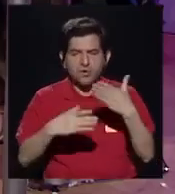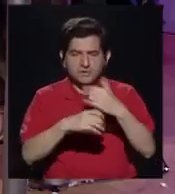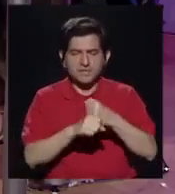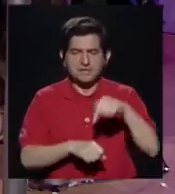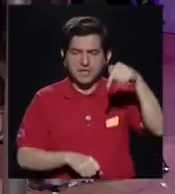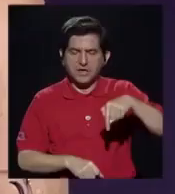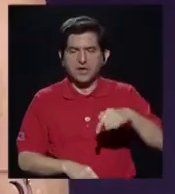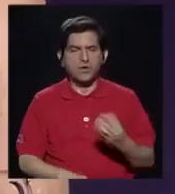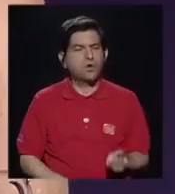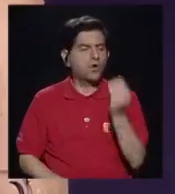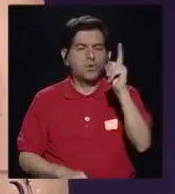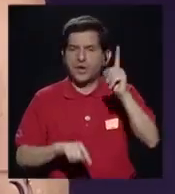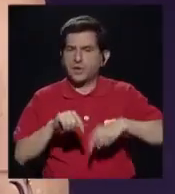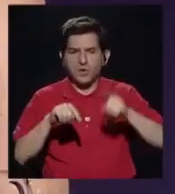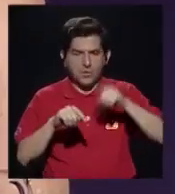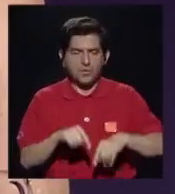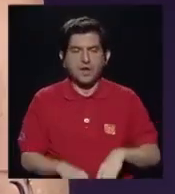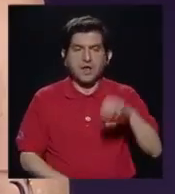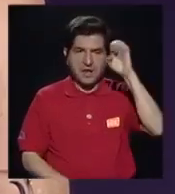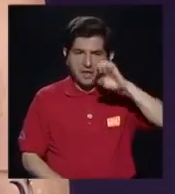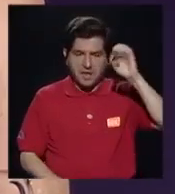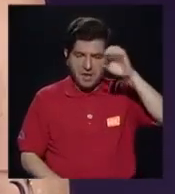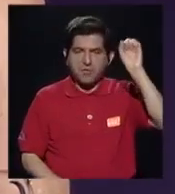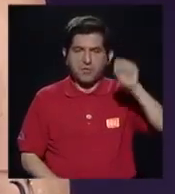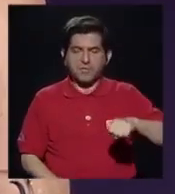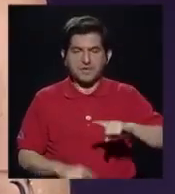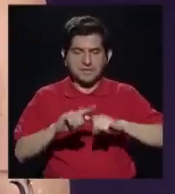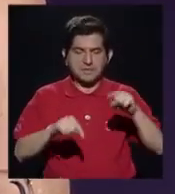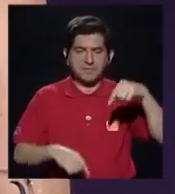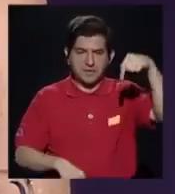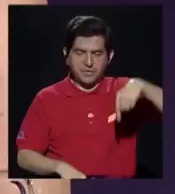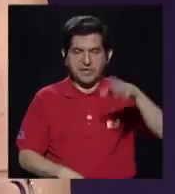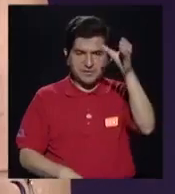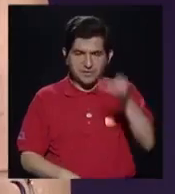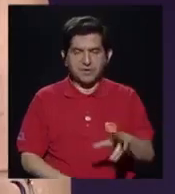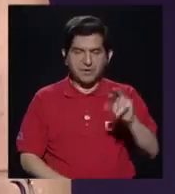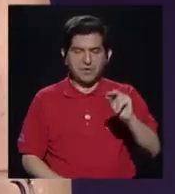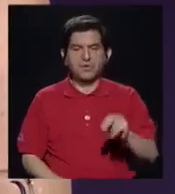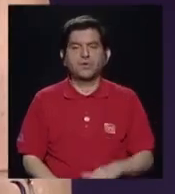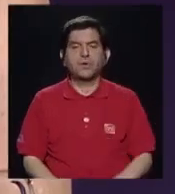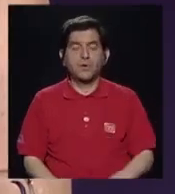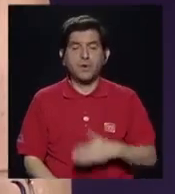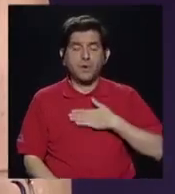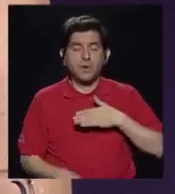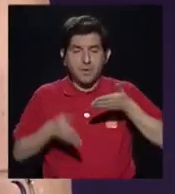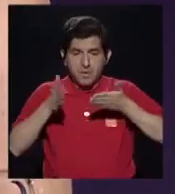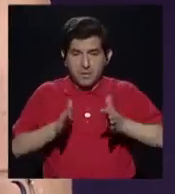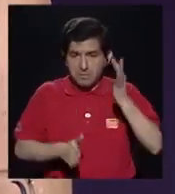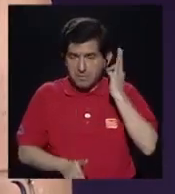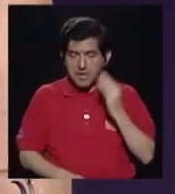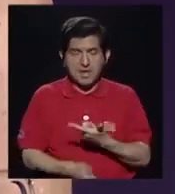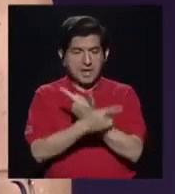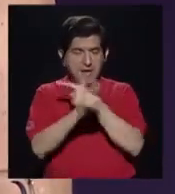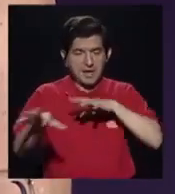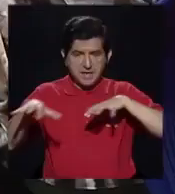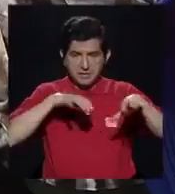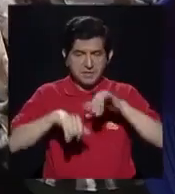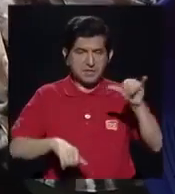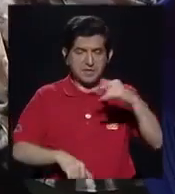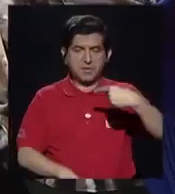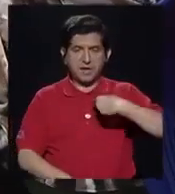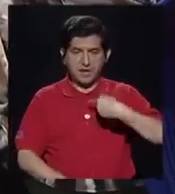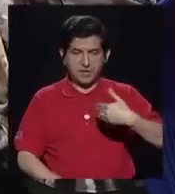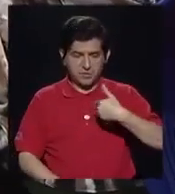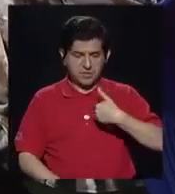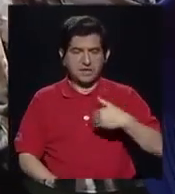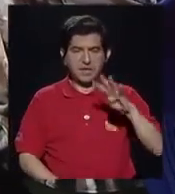joven hoy no puede hacer Quizás sí en Europa pero no en mi continente mi hija no puede tener la misma libertad de circulación que yo tuve hace 40 años cómo